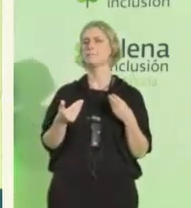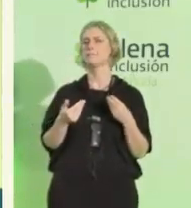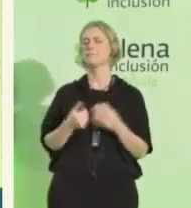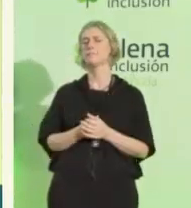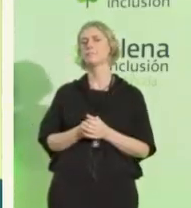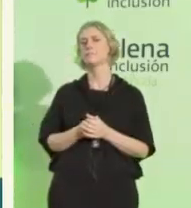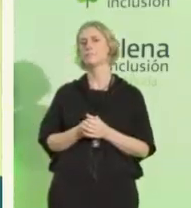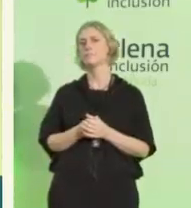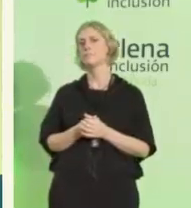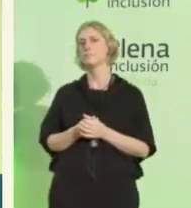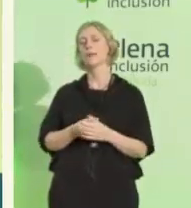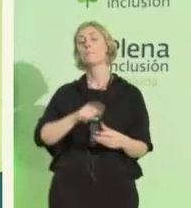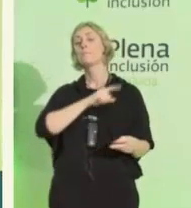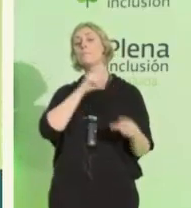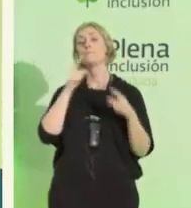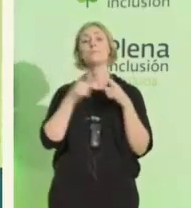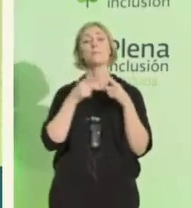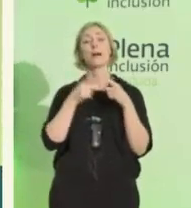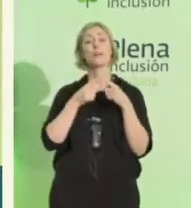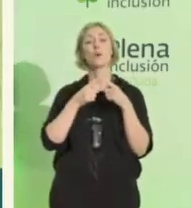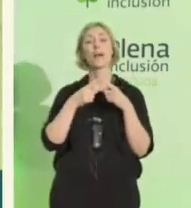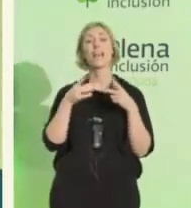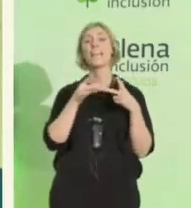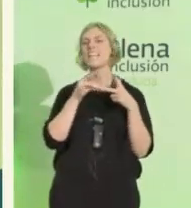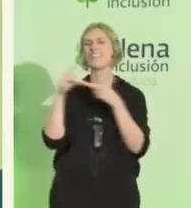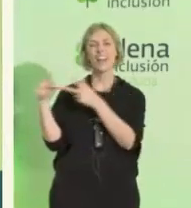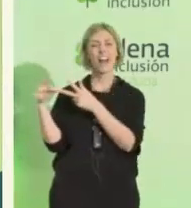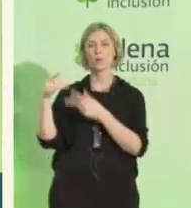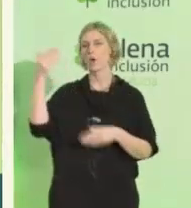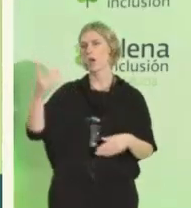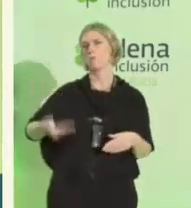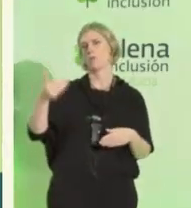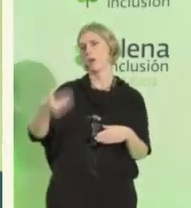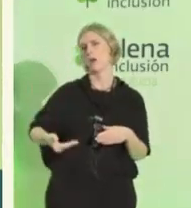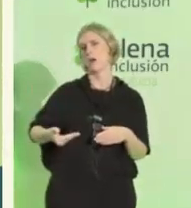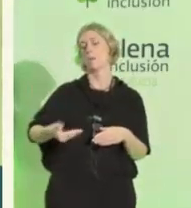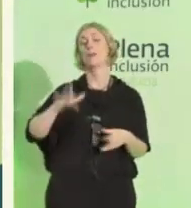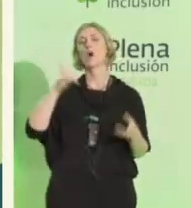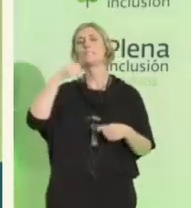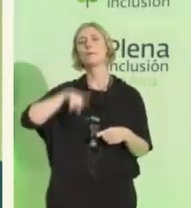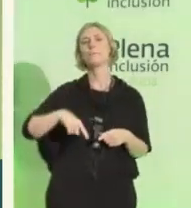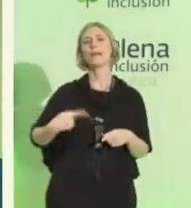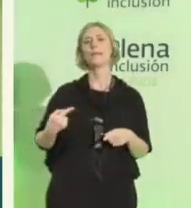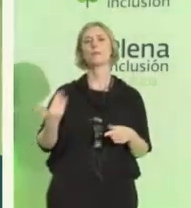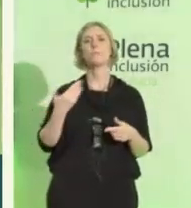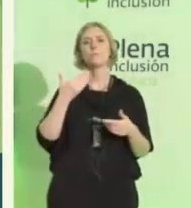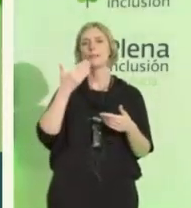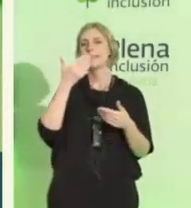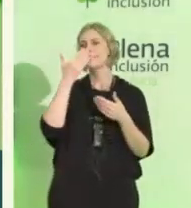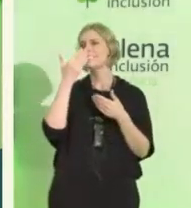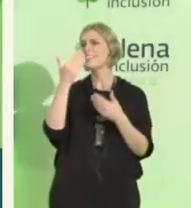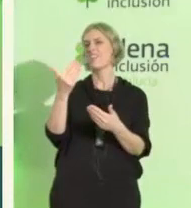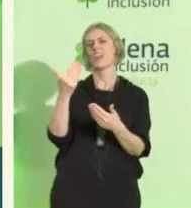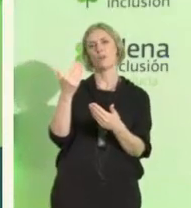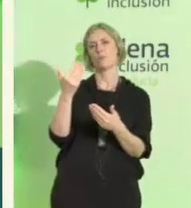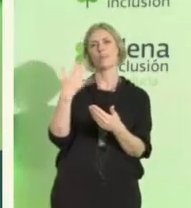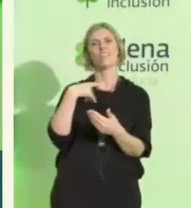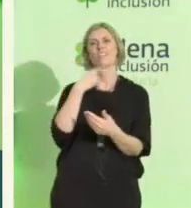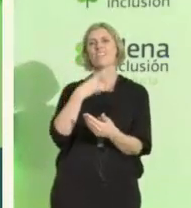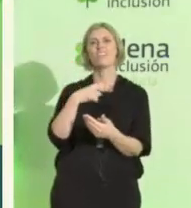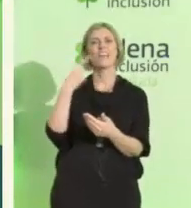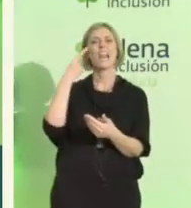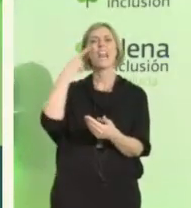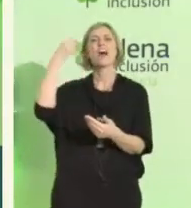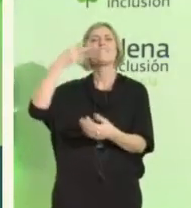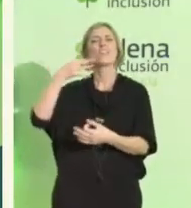el legado es fundamental pero también ser sinceros la verdad sabe